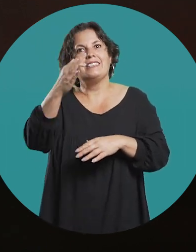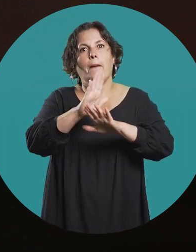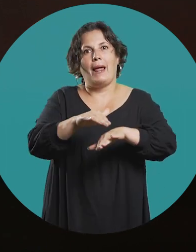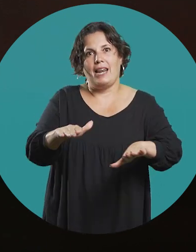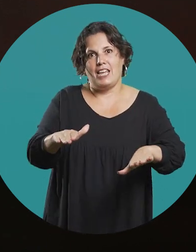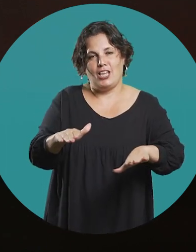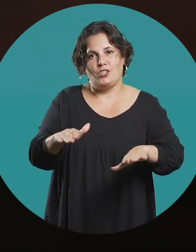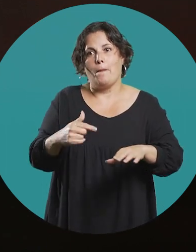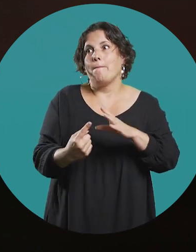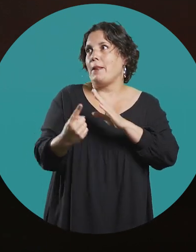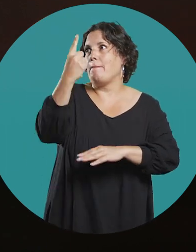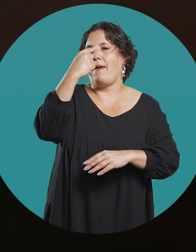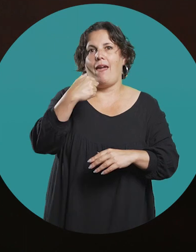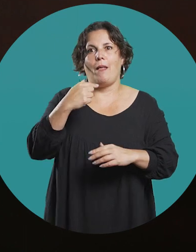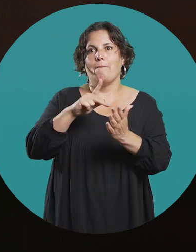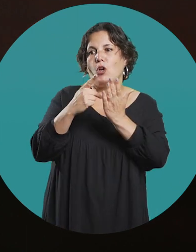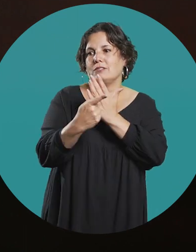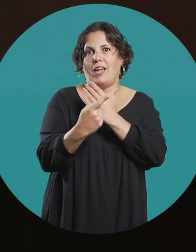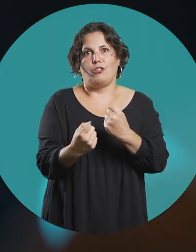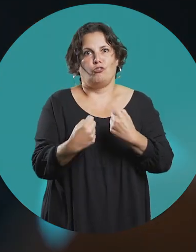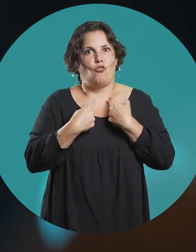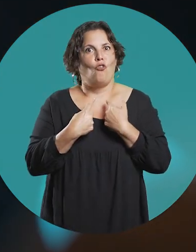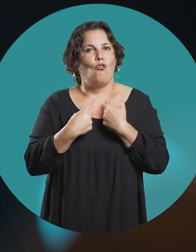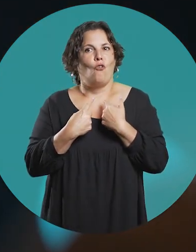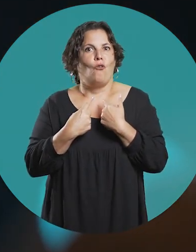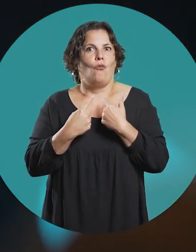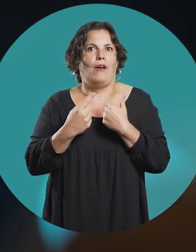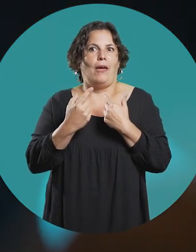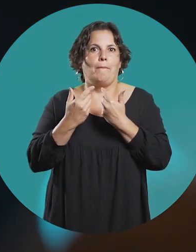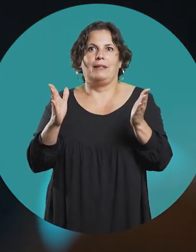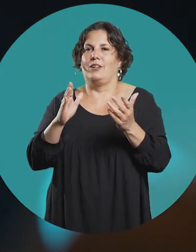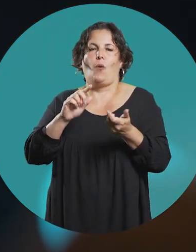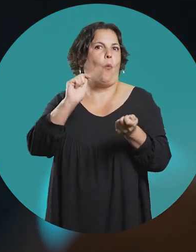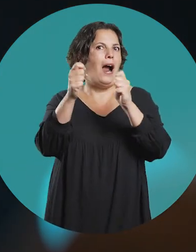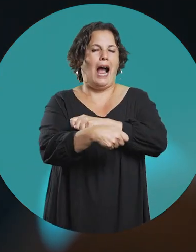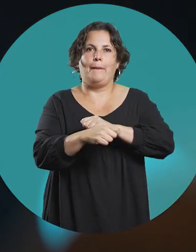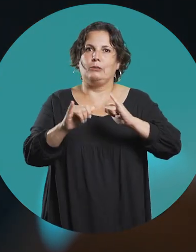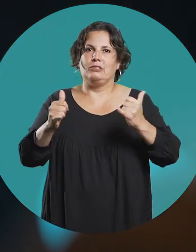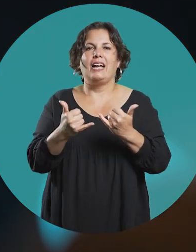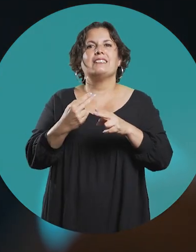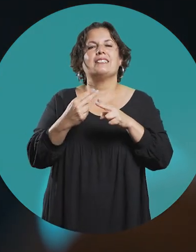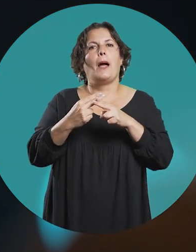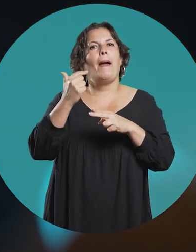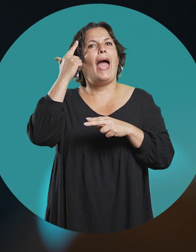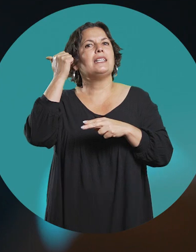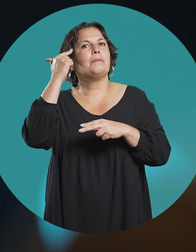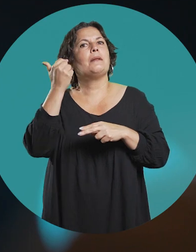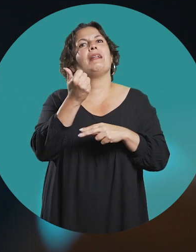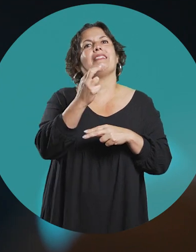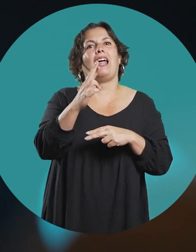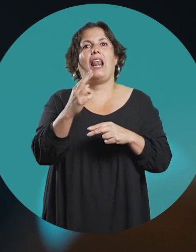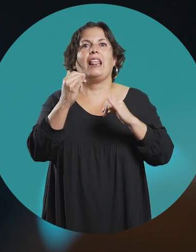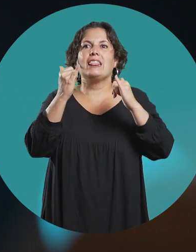para chicos, que fue mi primer gran proyecto ya cuando di el volantazo finalmente, que se llamó Experimentar,